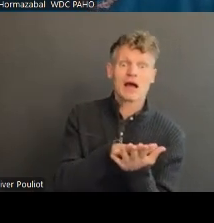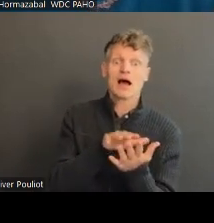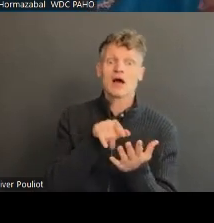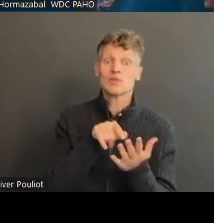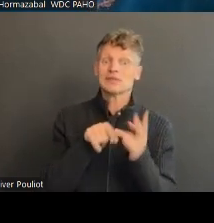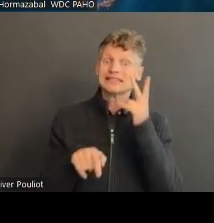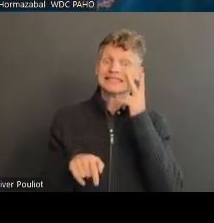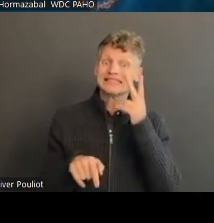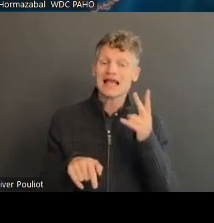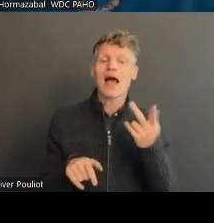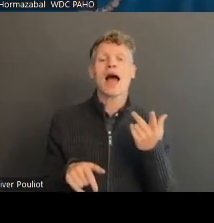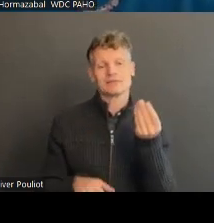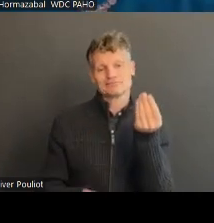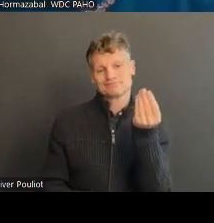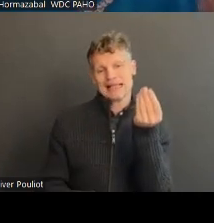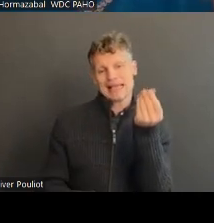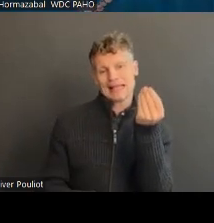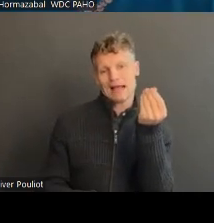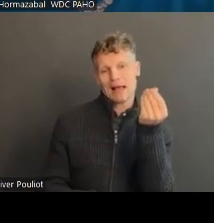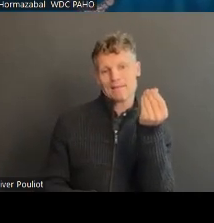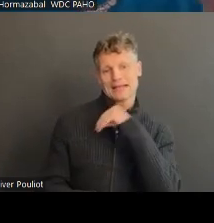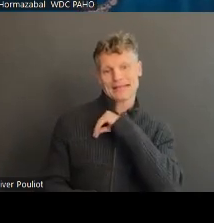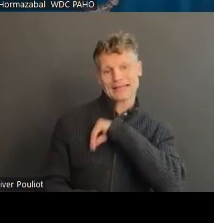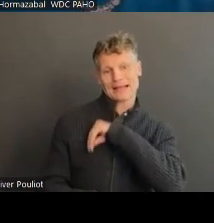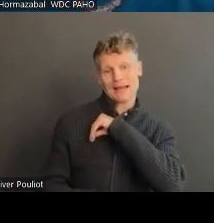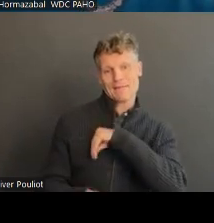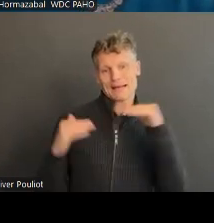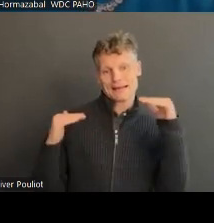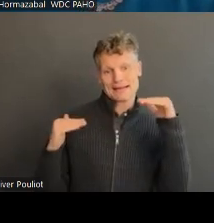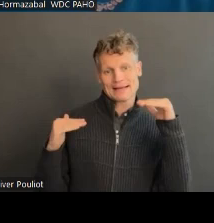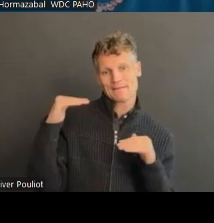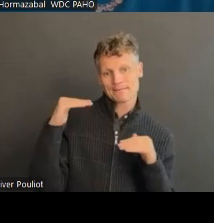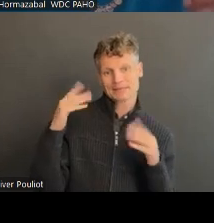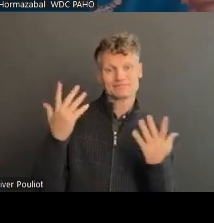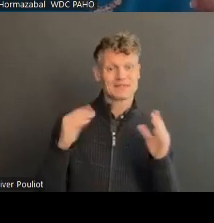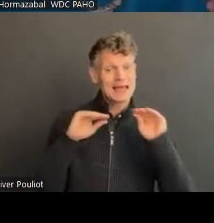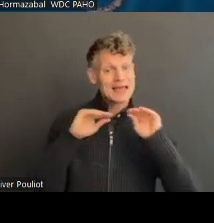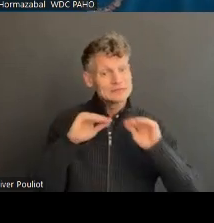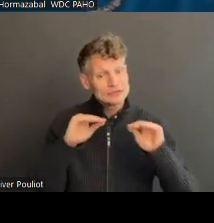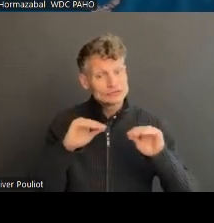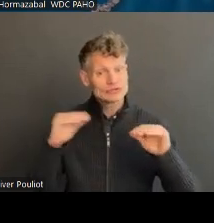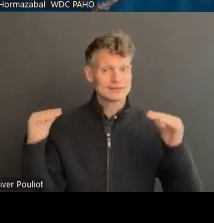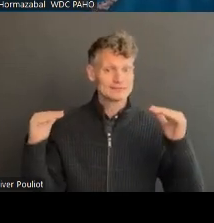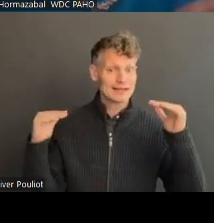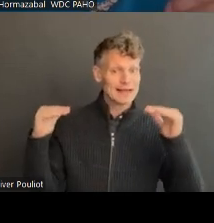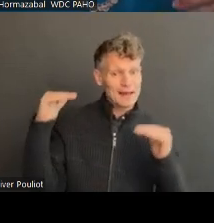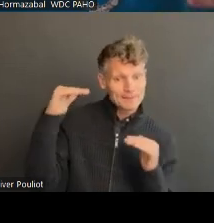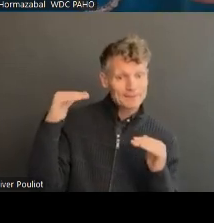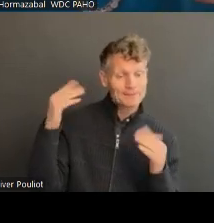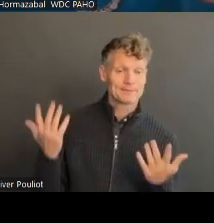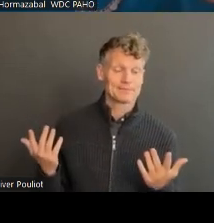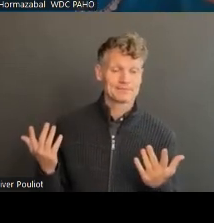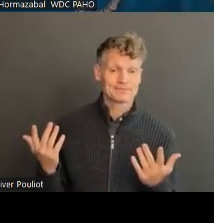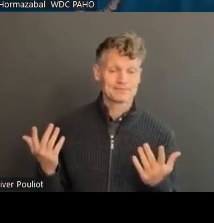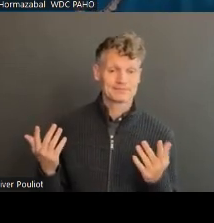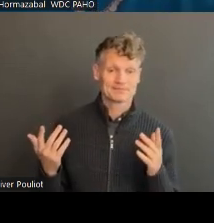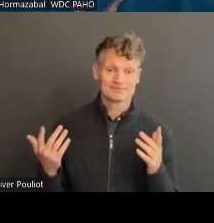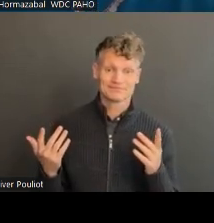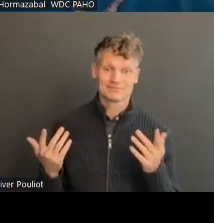de, con respecto a vivencia, en materia de exclusión y discriminación por razones étnicas, por razones,